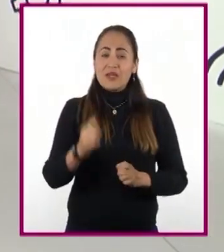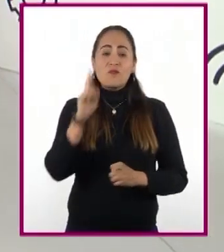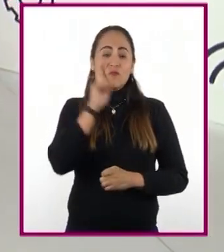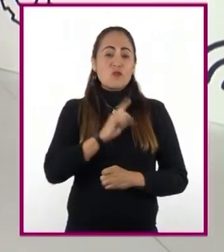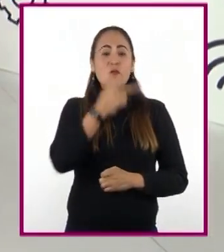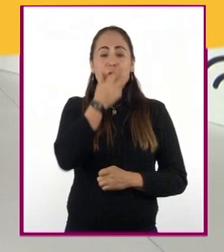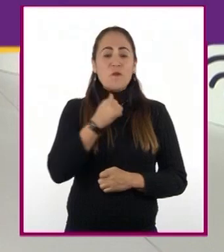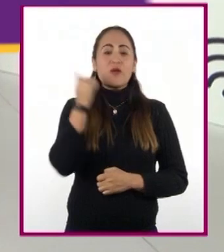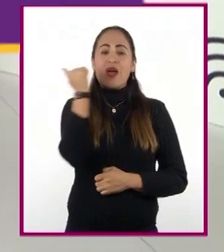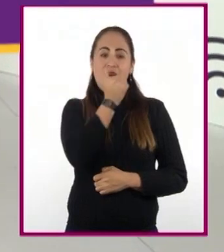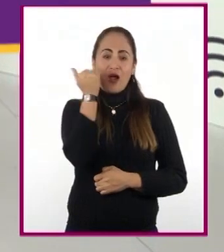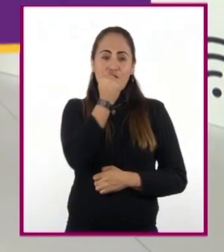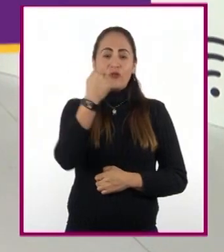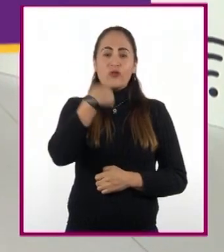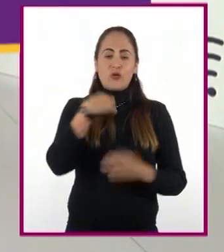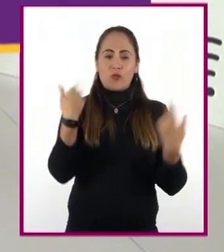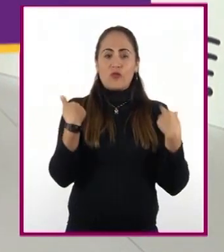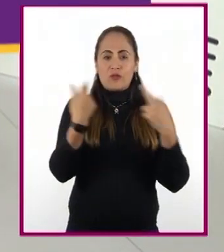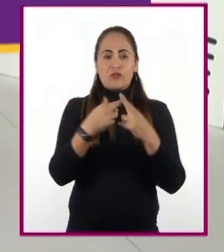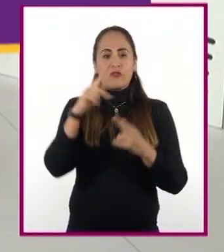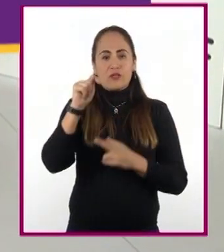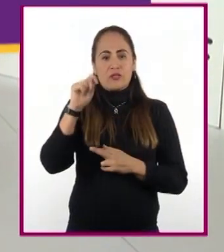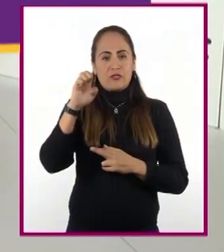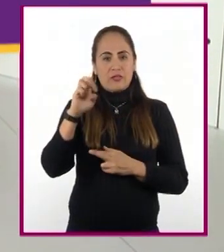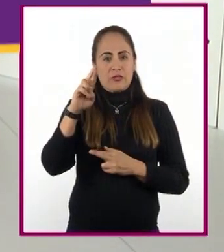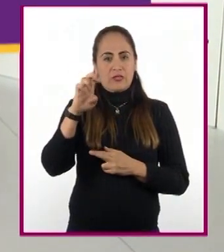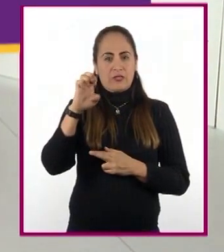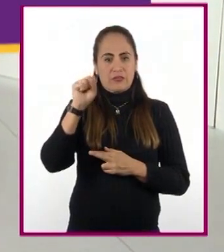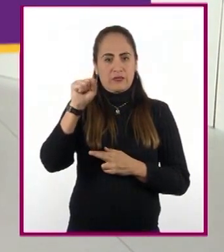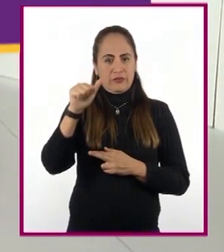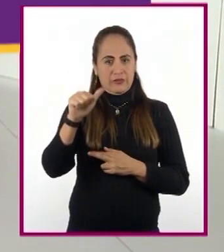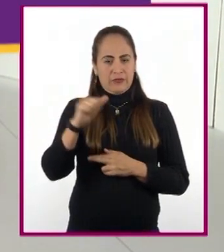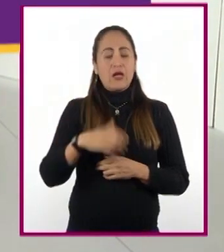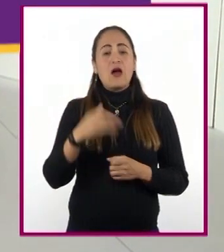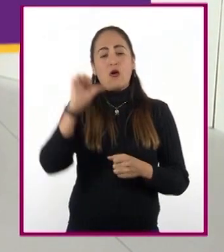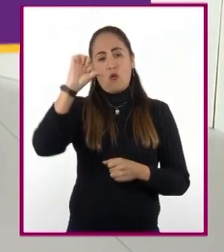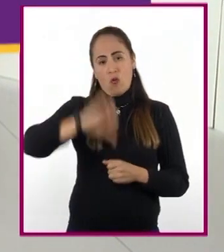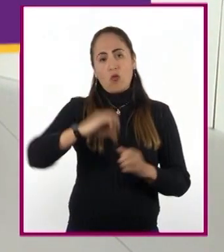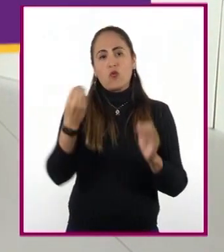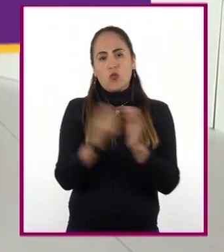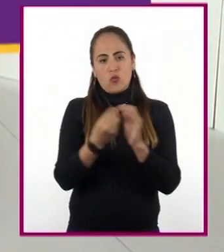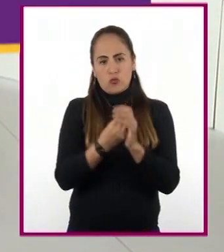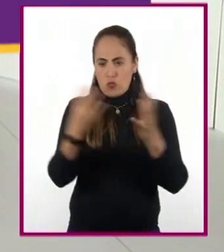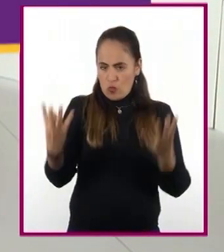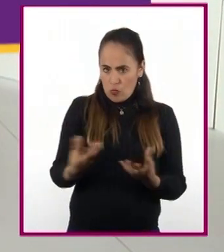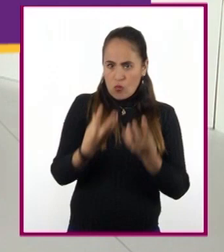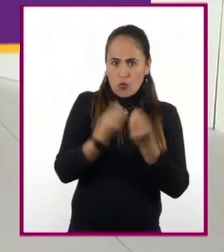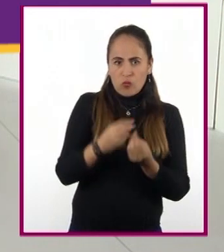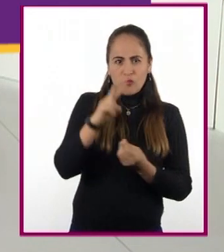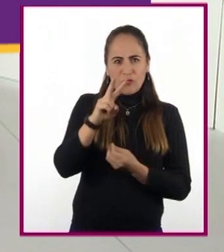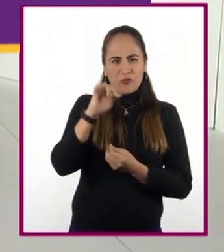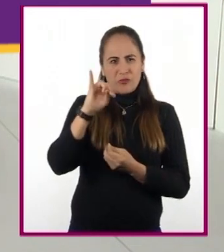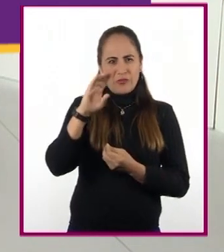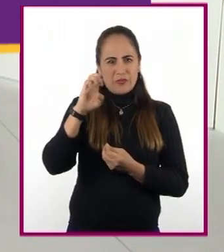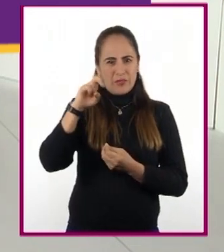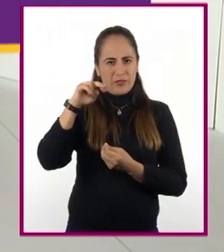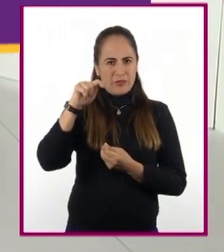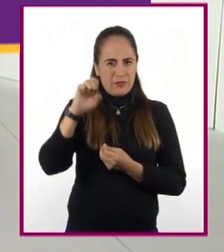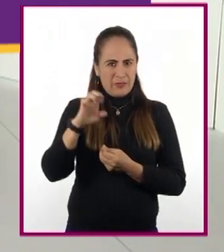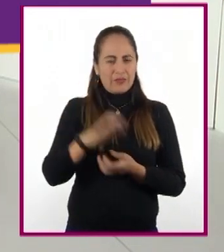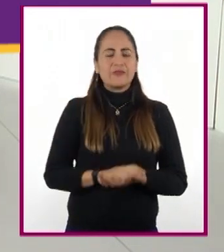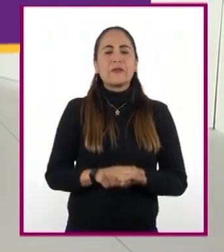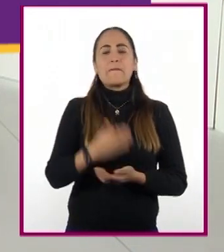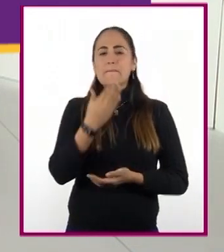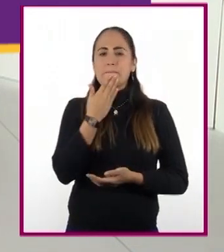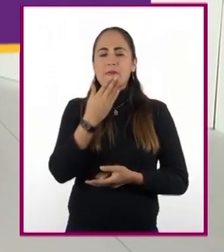alumnos? Soy la profesora Teresa Valencia Islas. En esta sesión me acompaña el profesor Vicente Jorge Salgado. Les damos